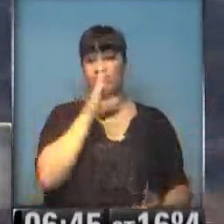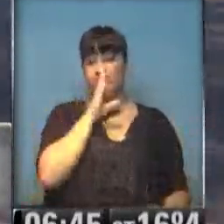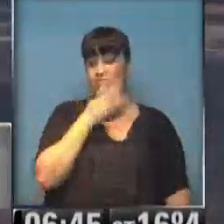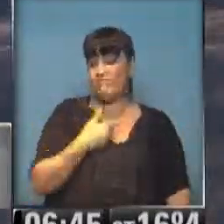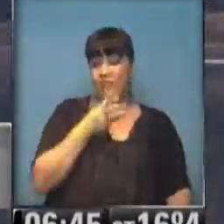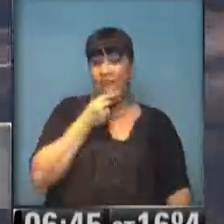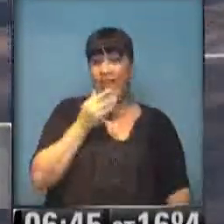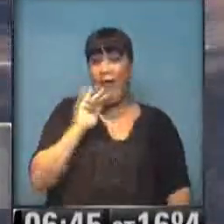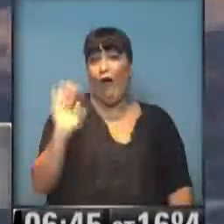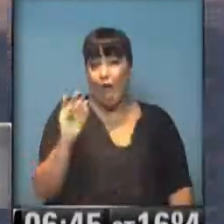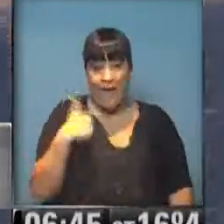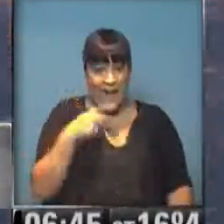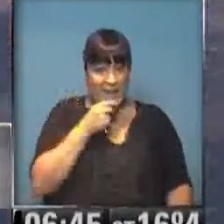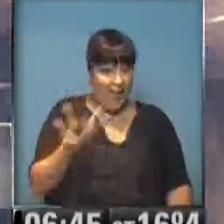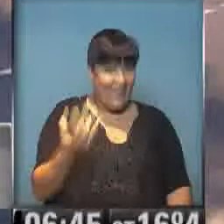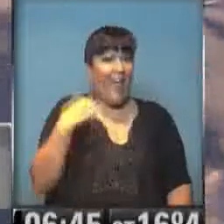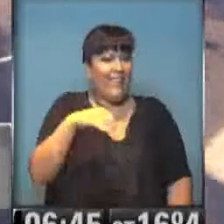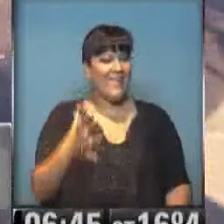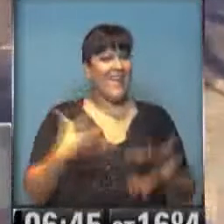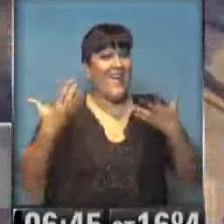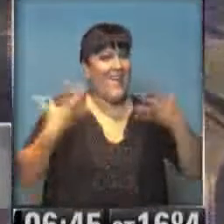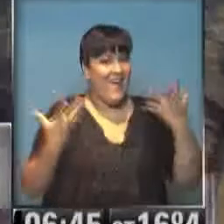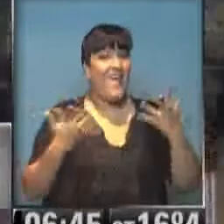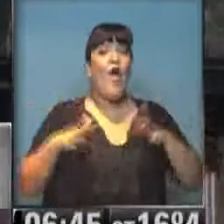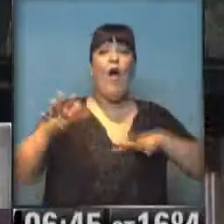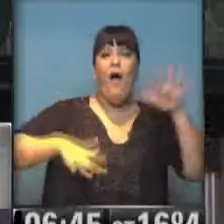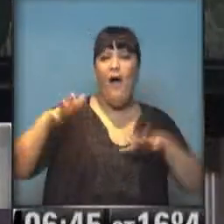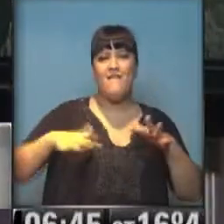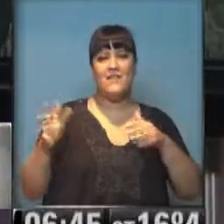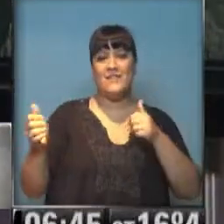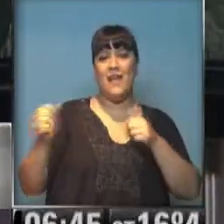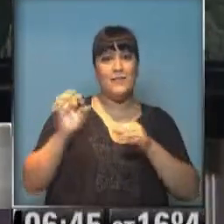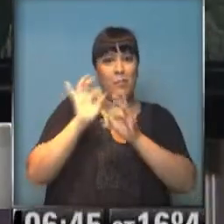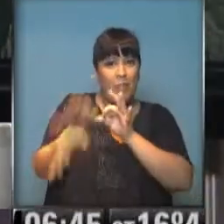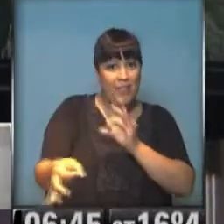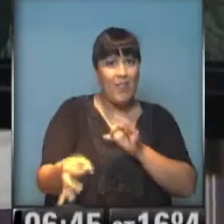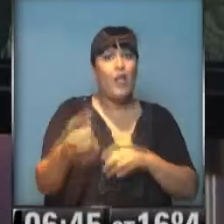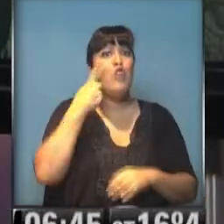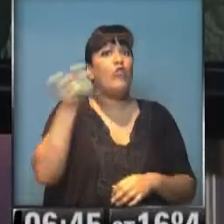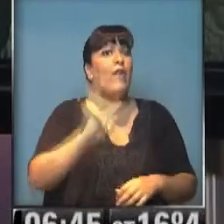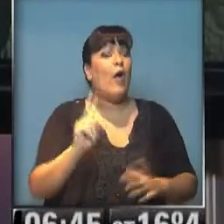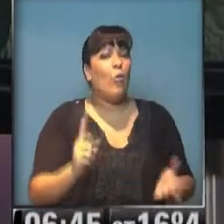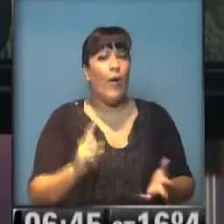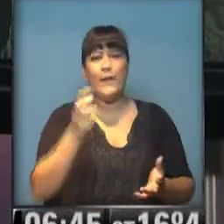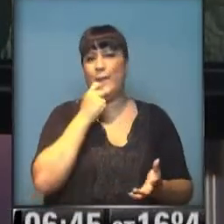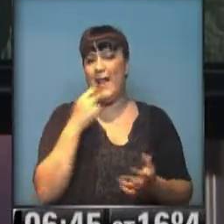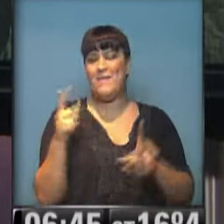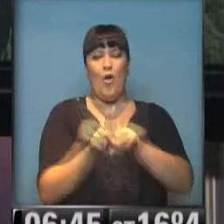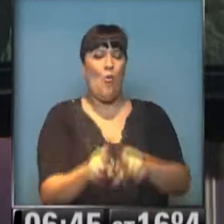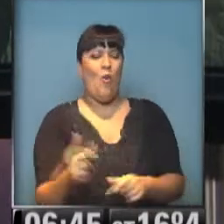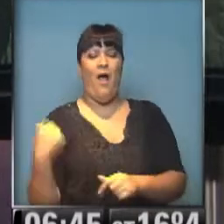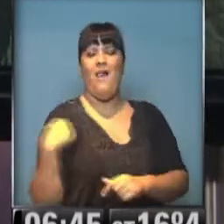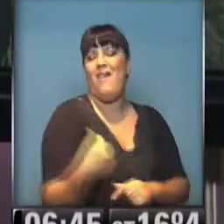hola a nadie. Pero por supuesto, y a veces está al ladito tuyo, ¿eh? Está pegado, viste, gente que te roza para entablar